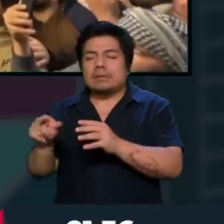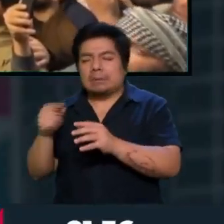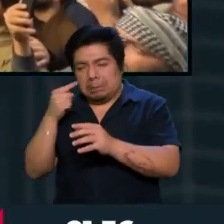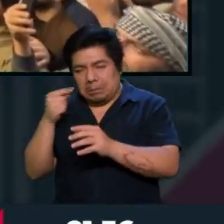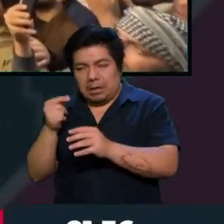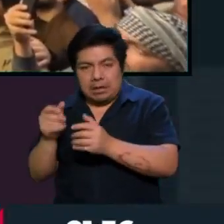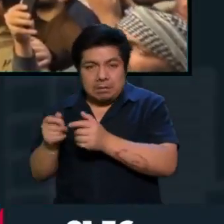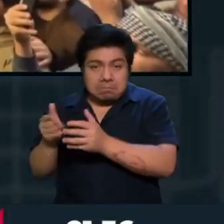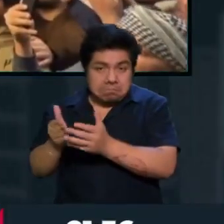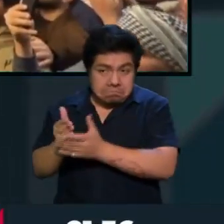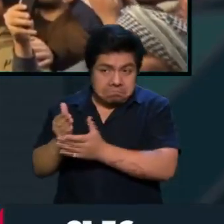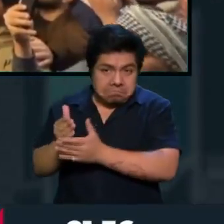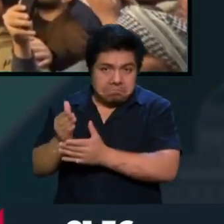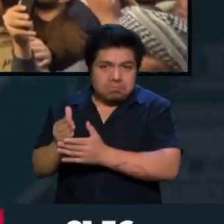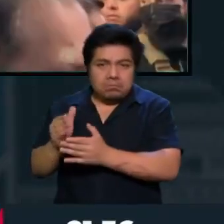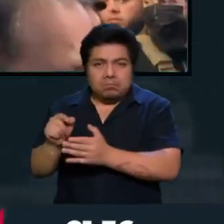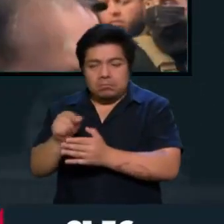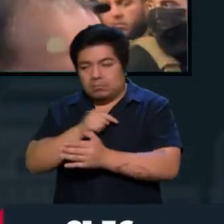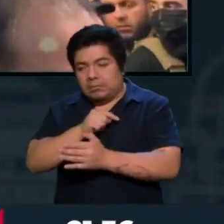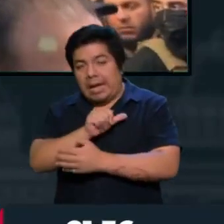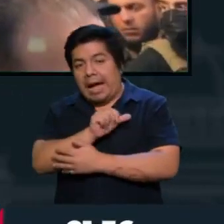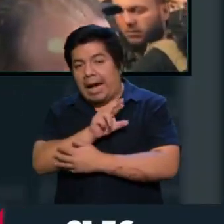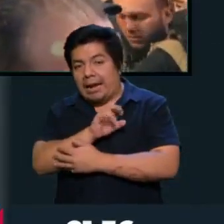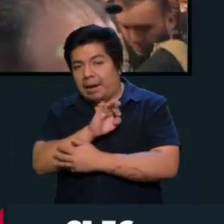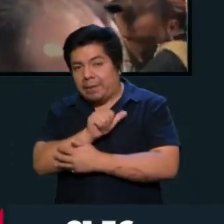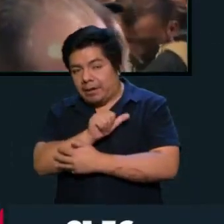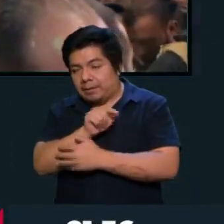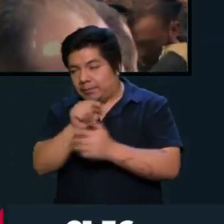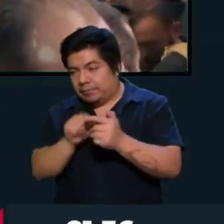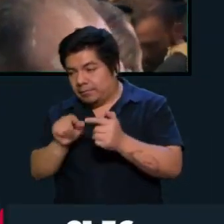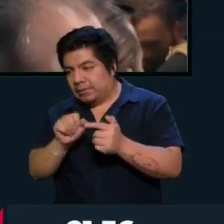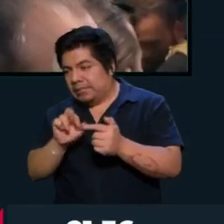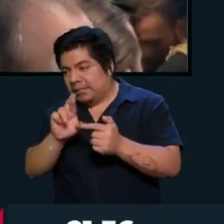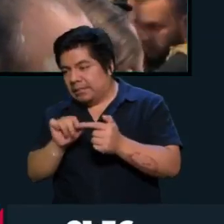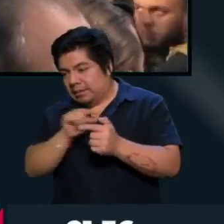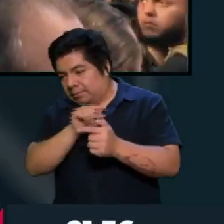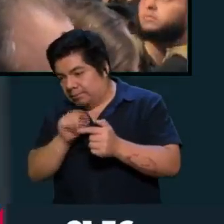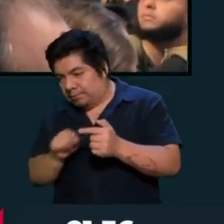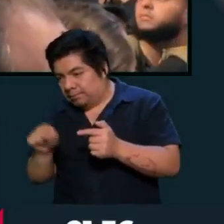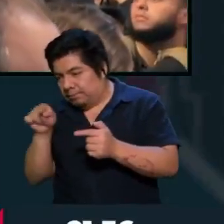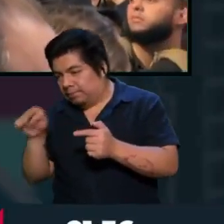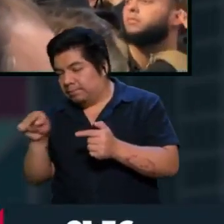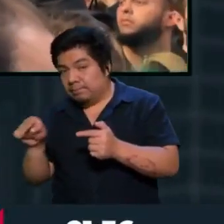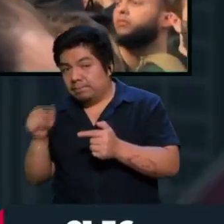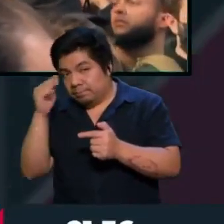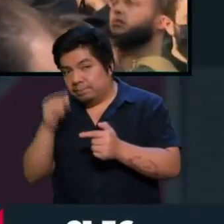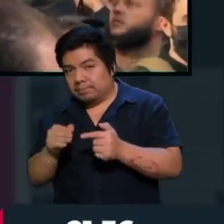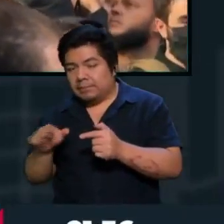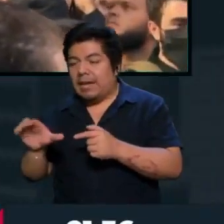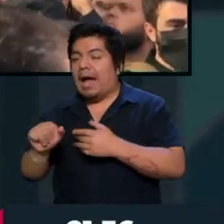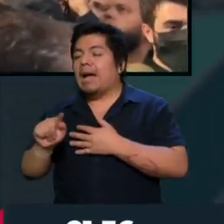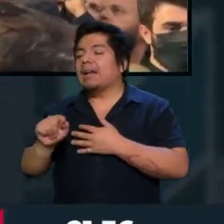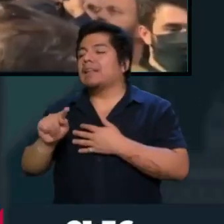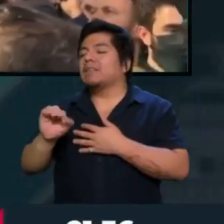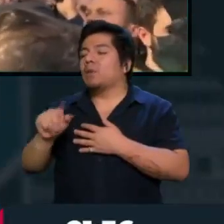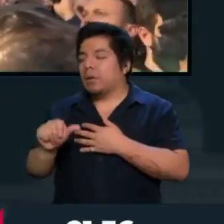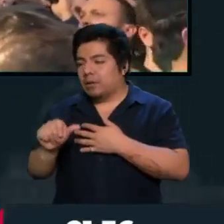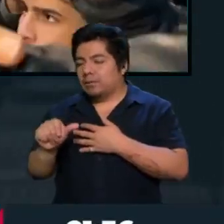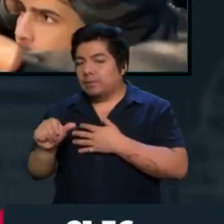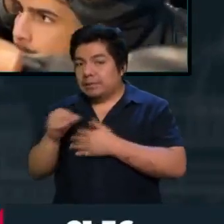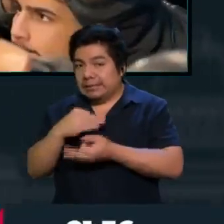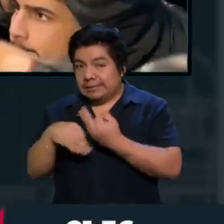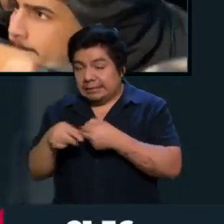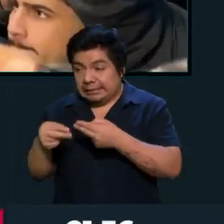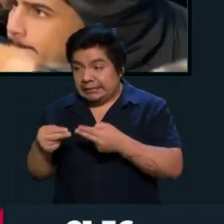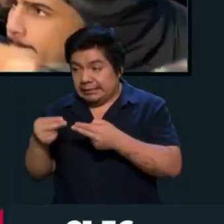contemplado para que cruce pues por parte de Arabia, por Siria y llegue justamente a la Anatolia. Negocio redondo